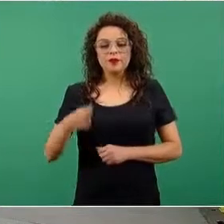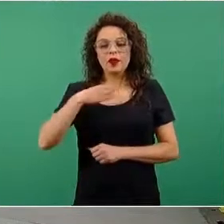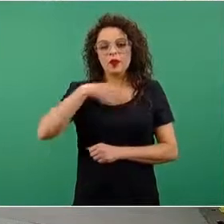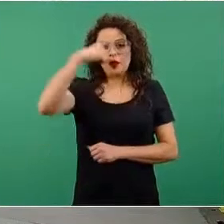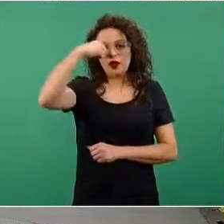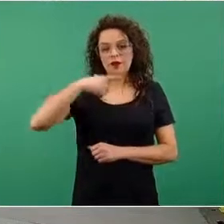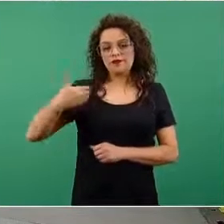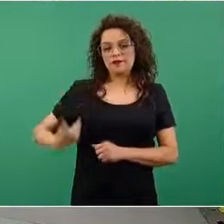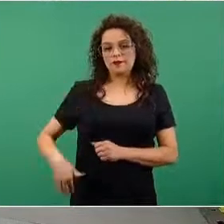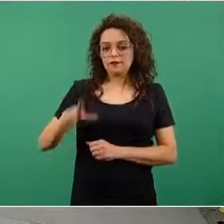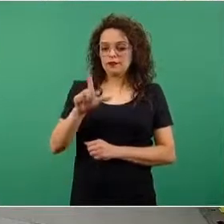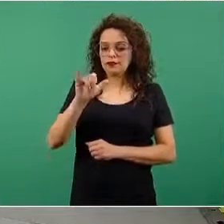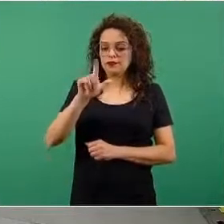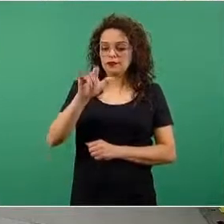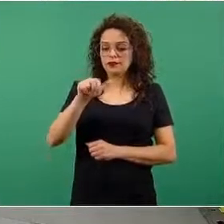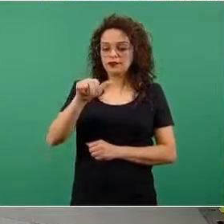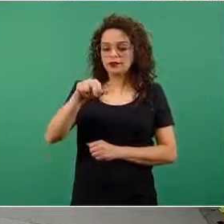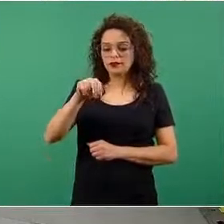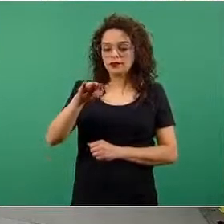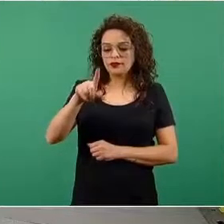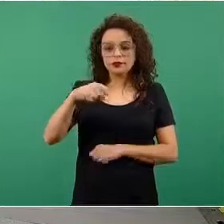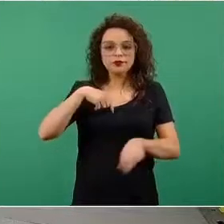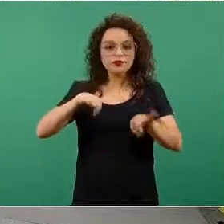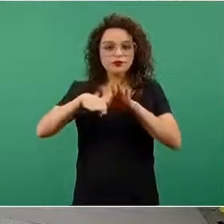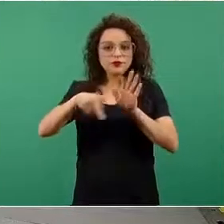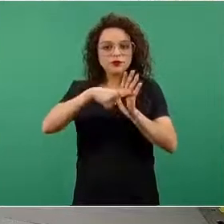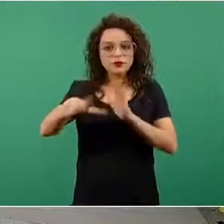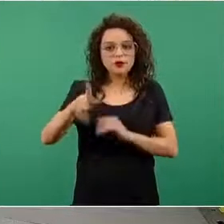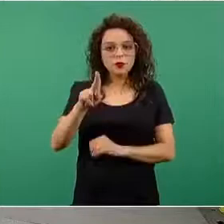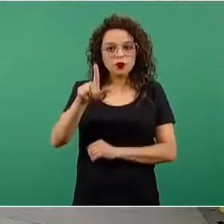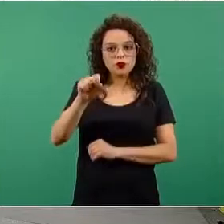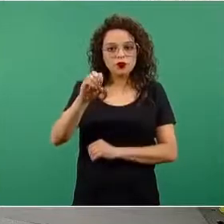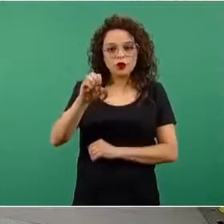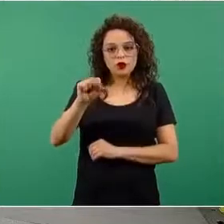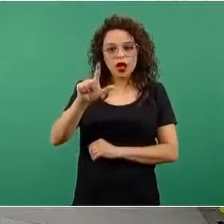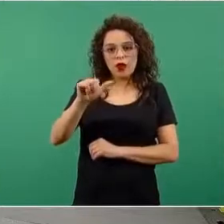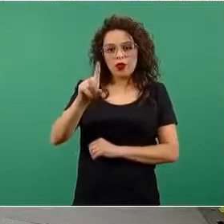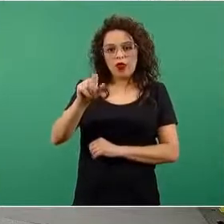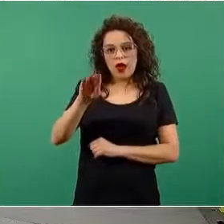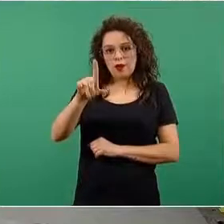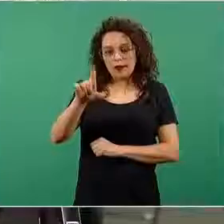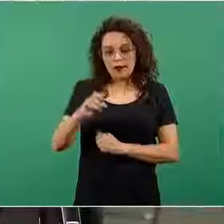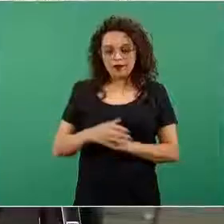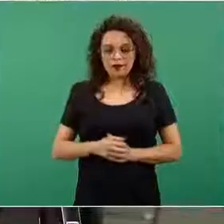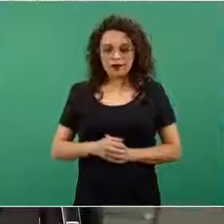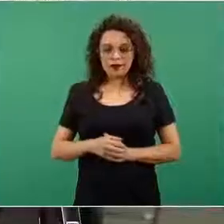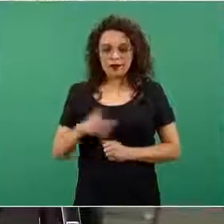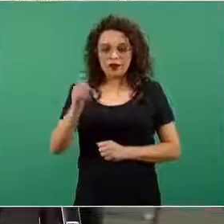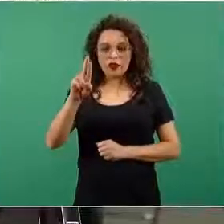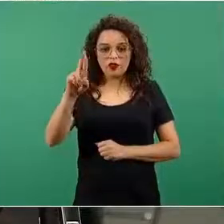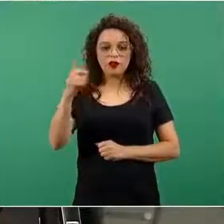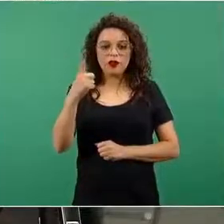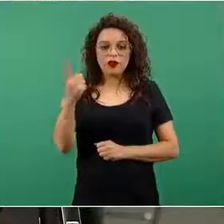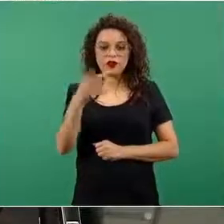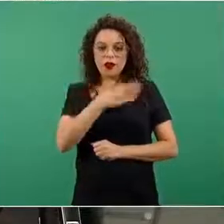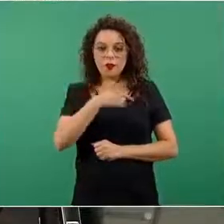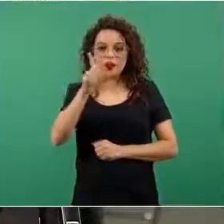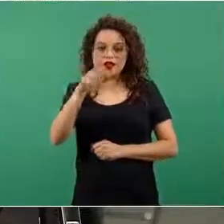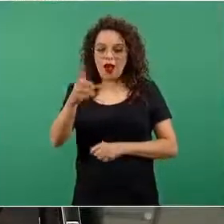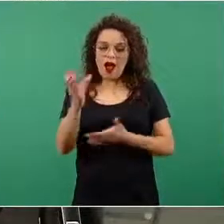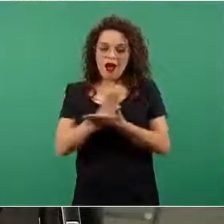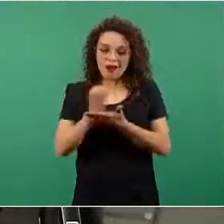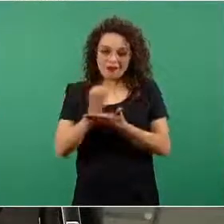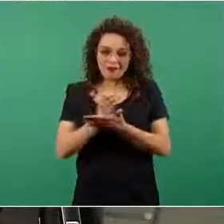noches, Liliana Noble de Pulso Saludable. Doctor Gatell, qué bueno que ya está recuperándose de salud.